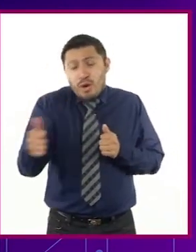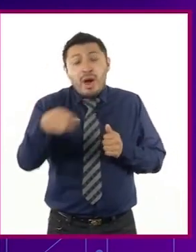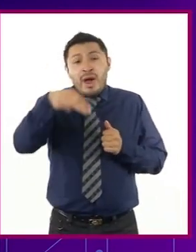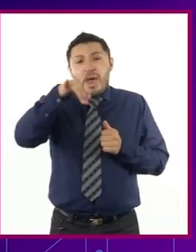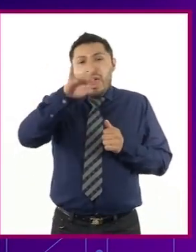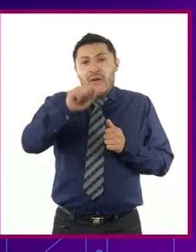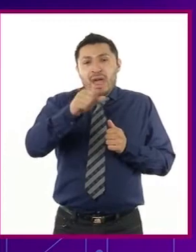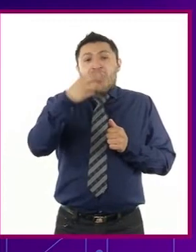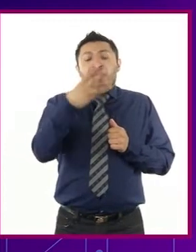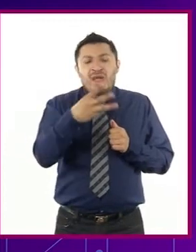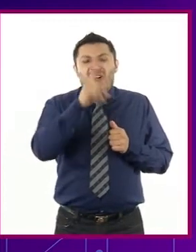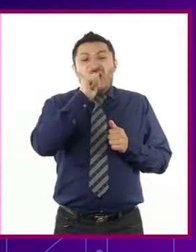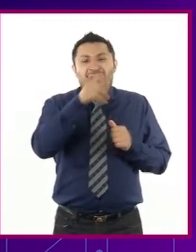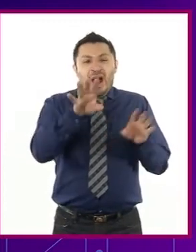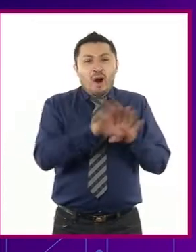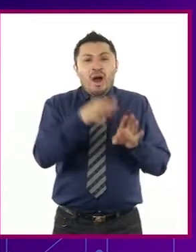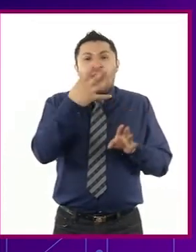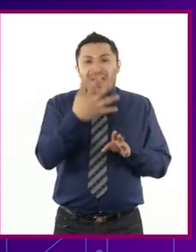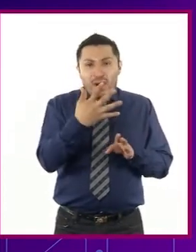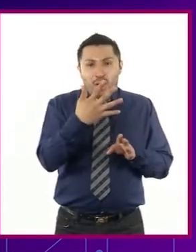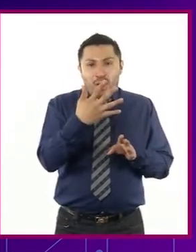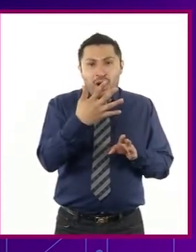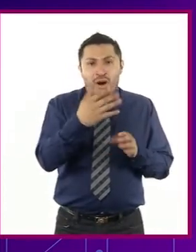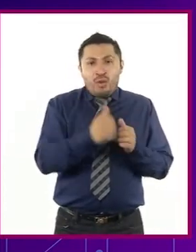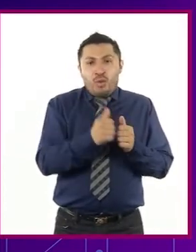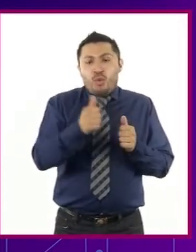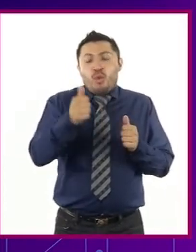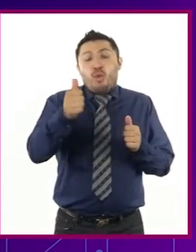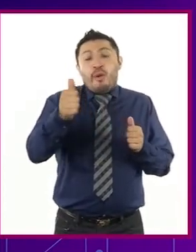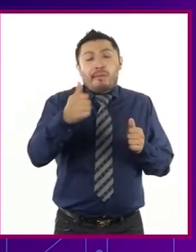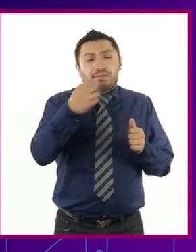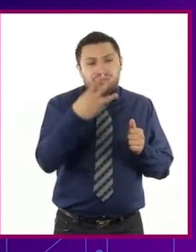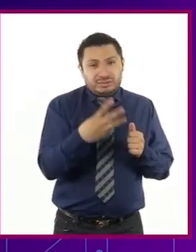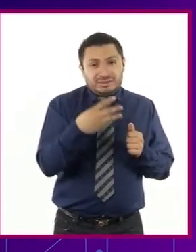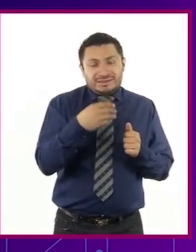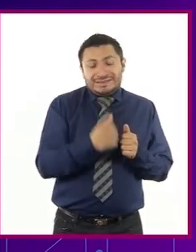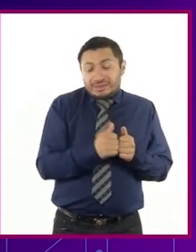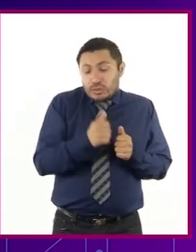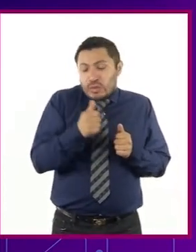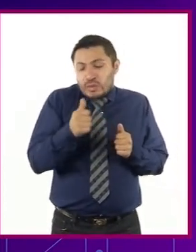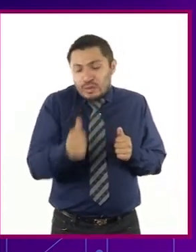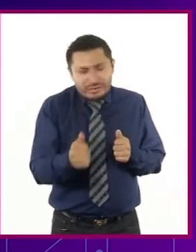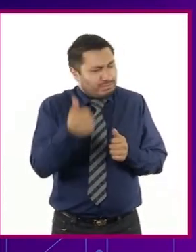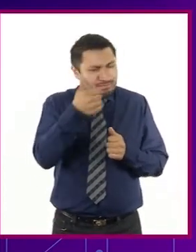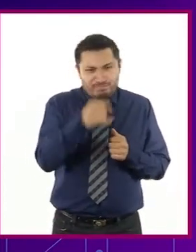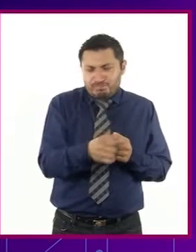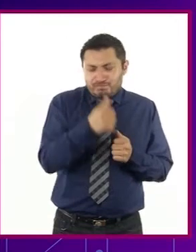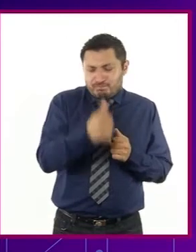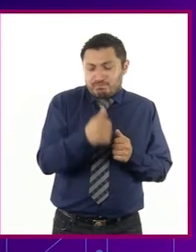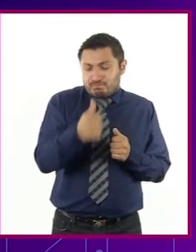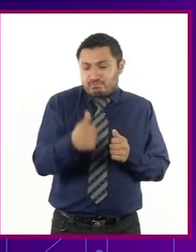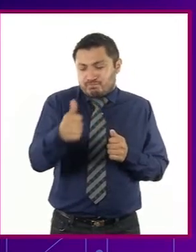El 3 significa que el 5 está a una distancia de 3 unidades de la media, y así sucesivamente. El